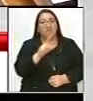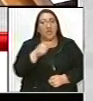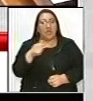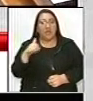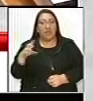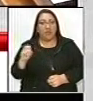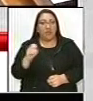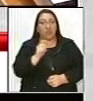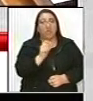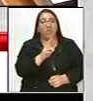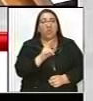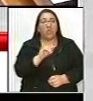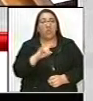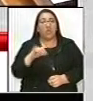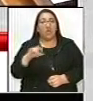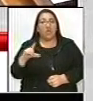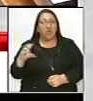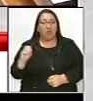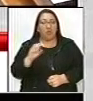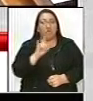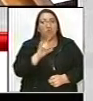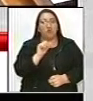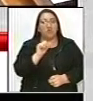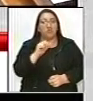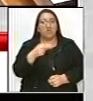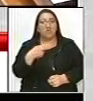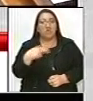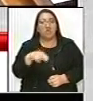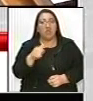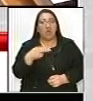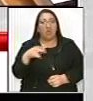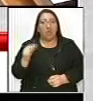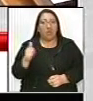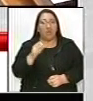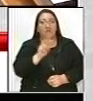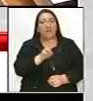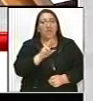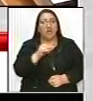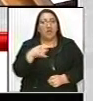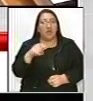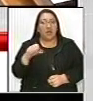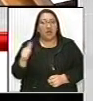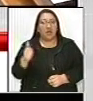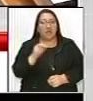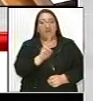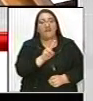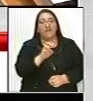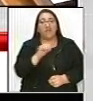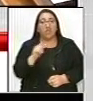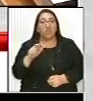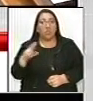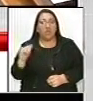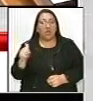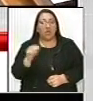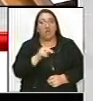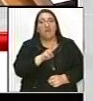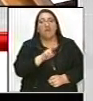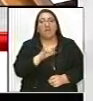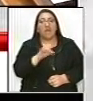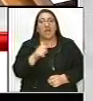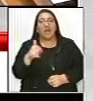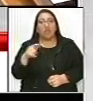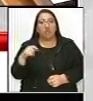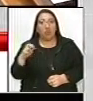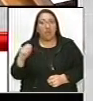Trujillo Segarra. Uñahua Huazanga. Vergara Pinto, Ventura Ángel, Vilcatoma de la Cruz,